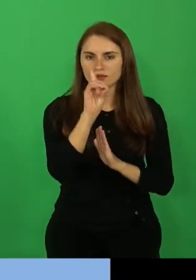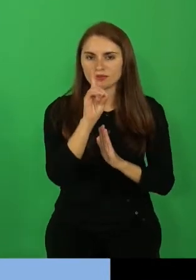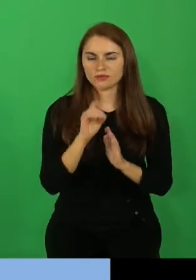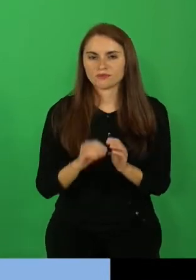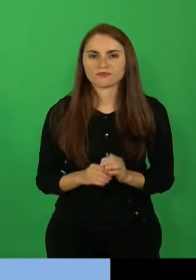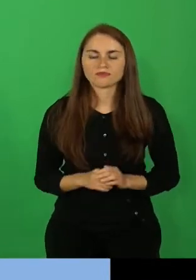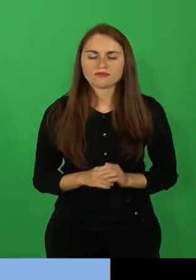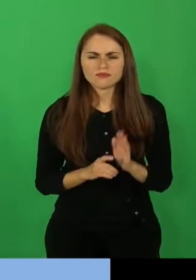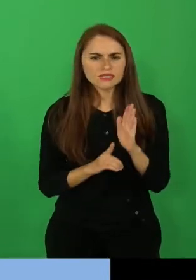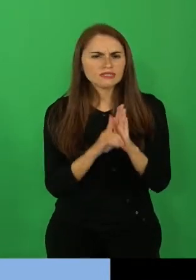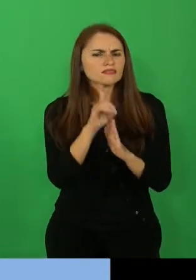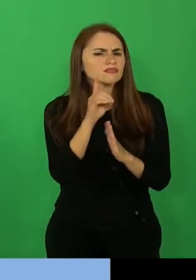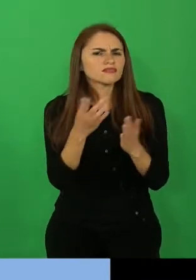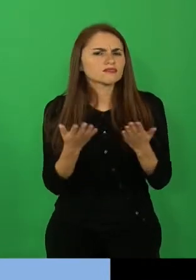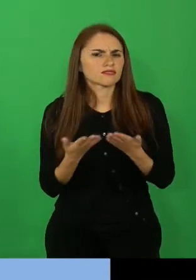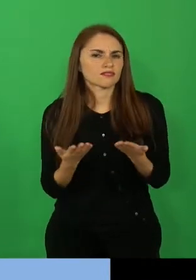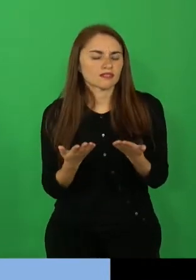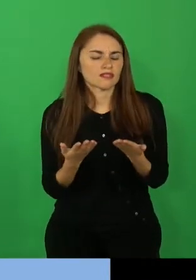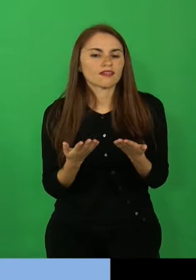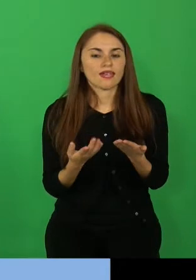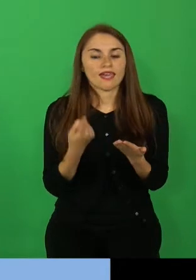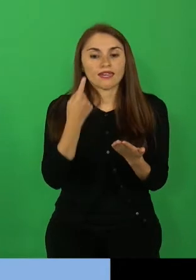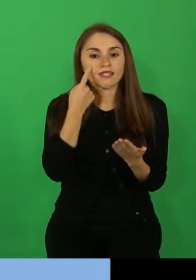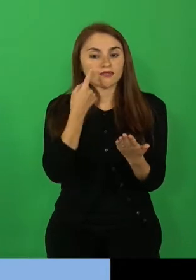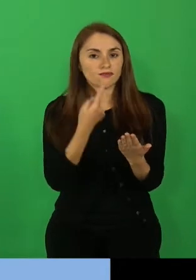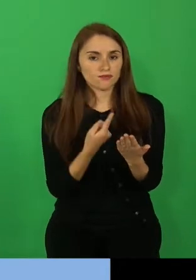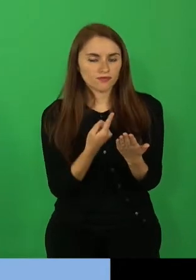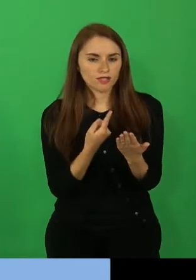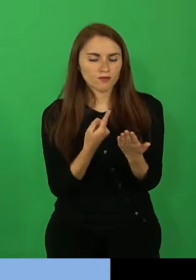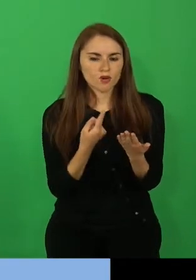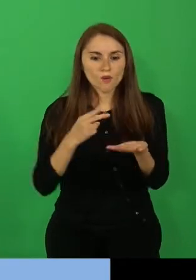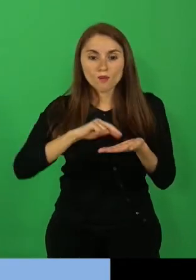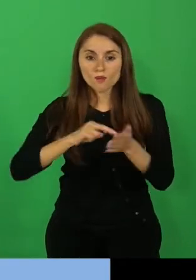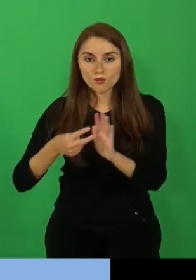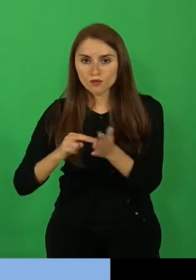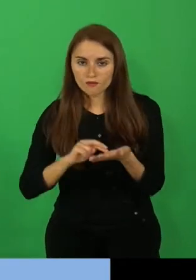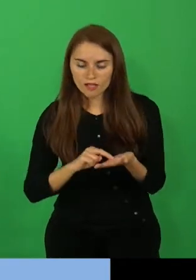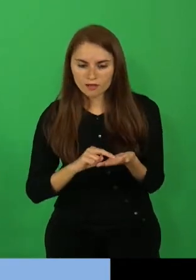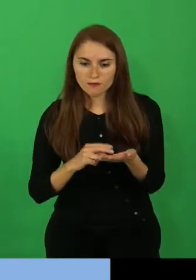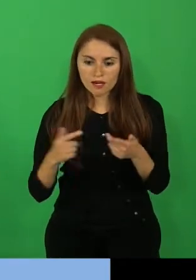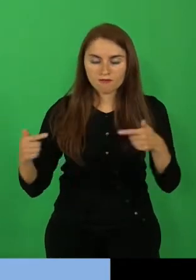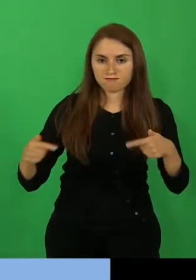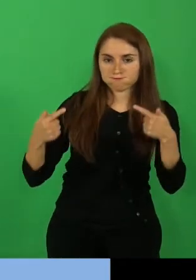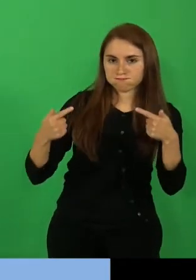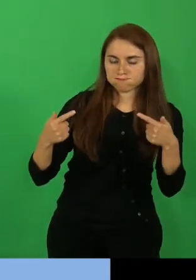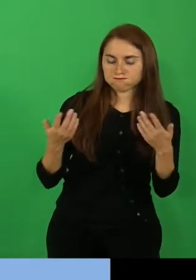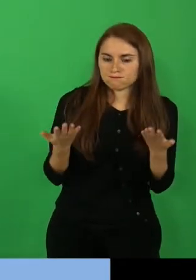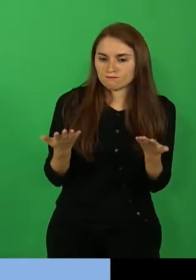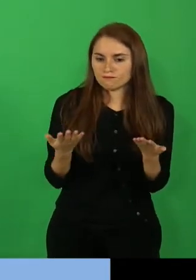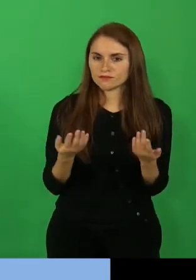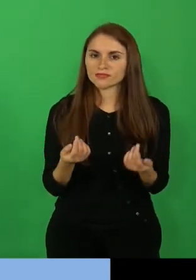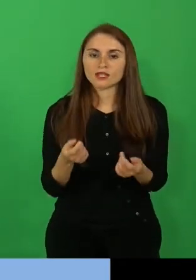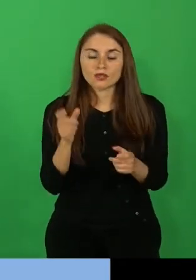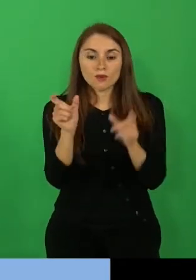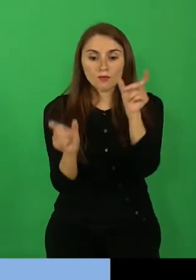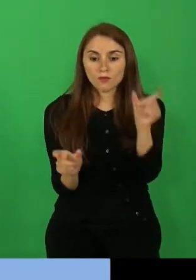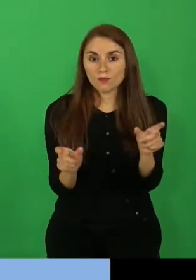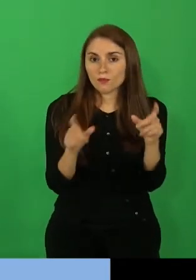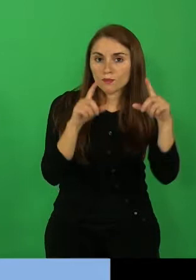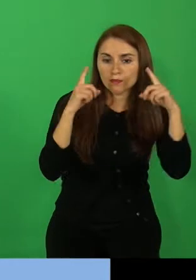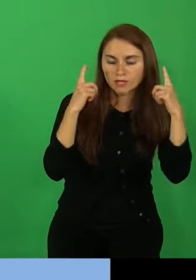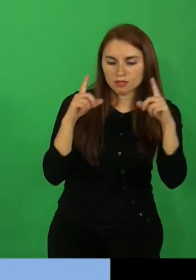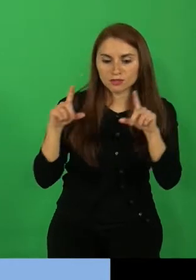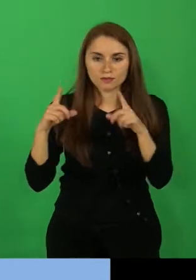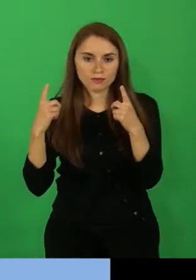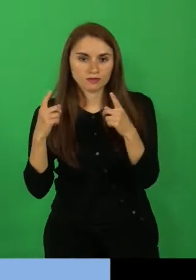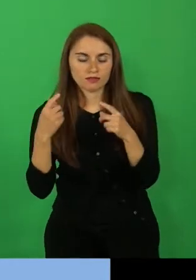desarrollo. En el desarrollo nosotros vamos a conocer el conflicto o la situación problemática que puede enfrentar